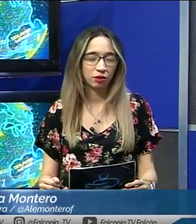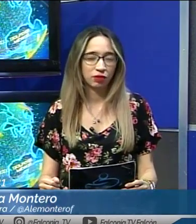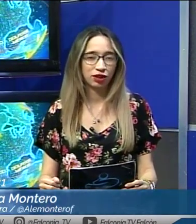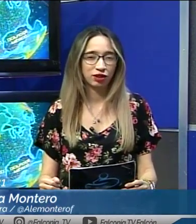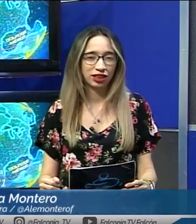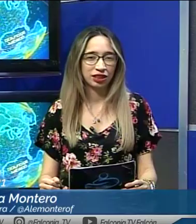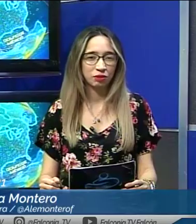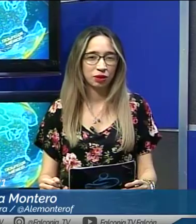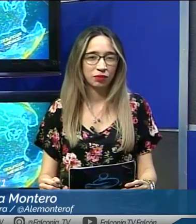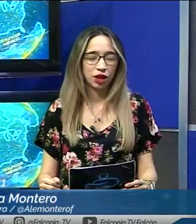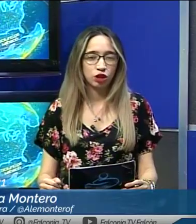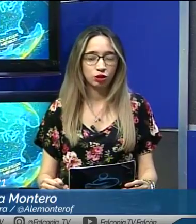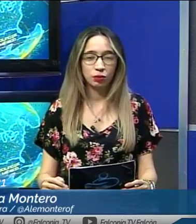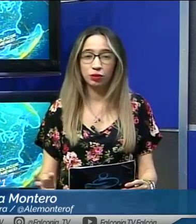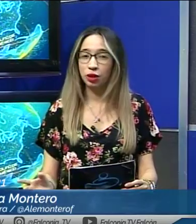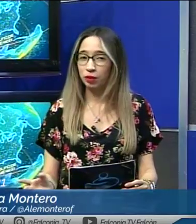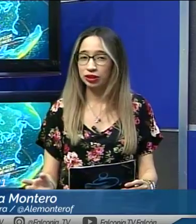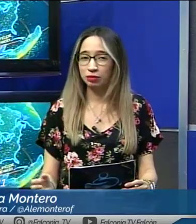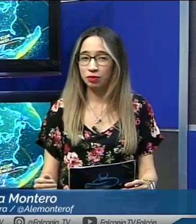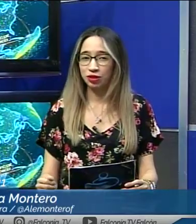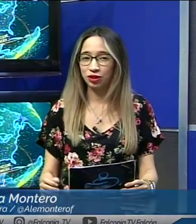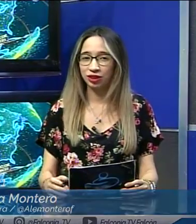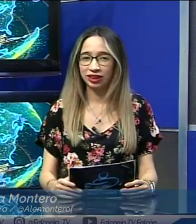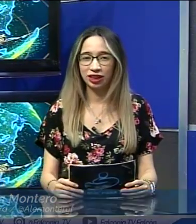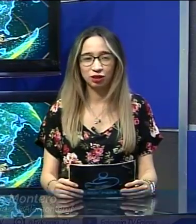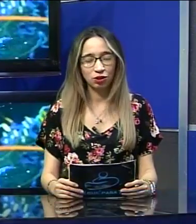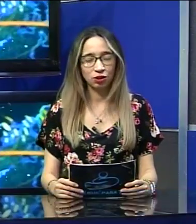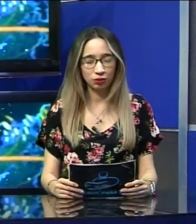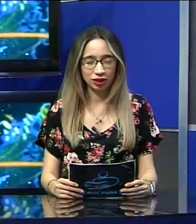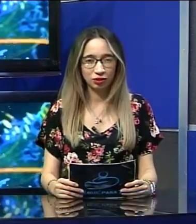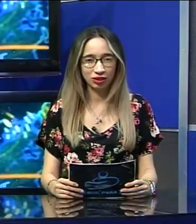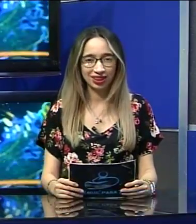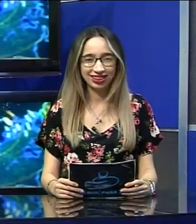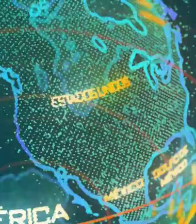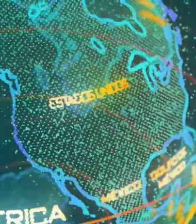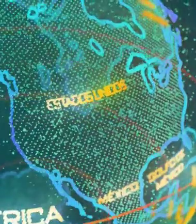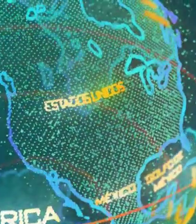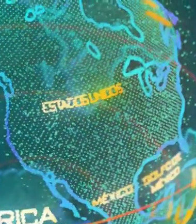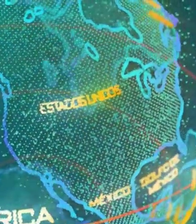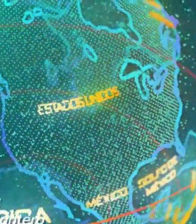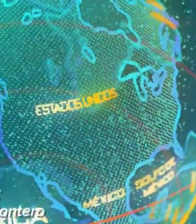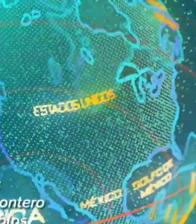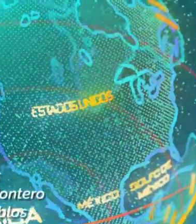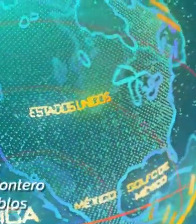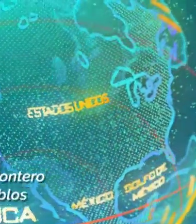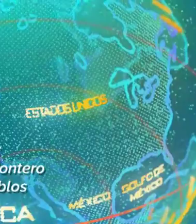en Instagram como Falconía TV. Nos vemos en una próxima emisión. Que tengan todos buenas noches.